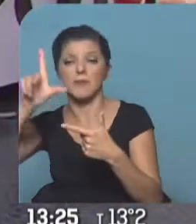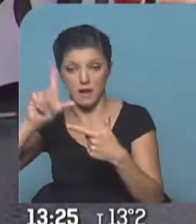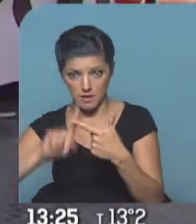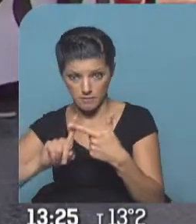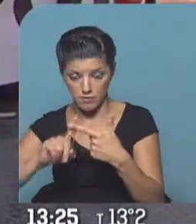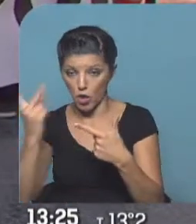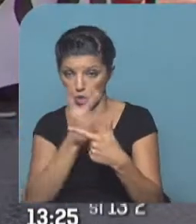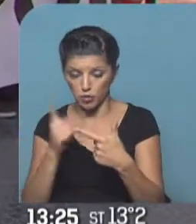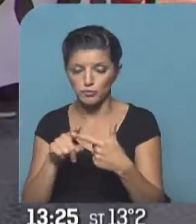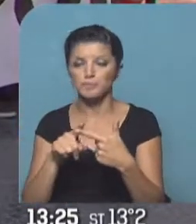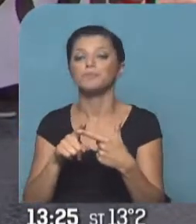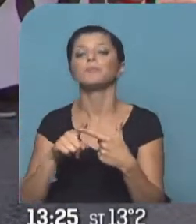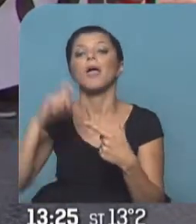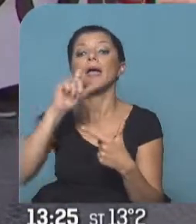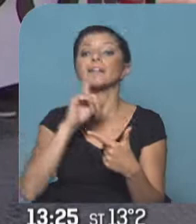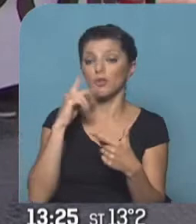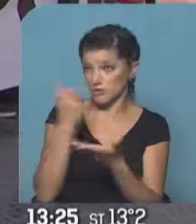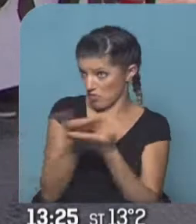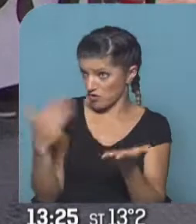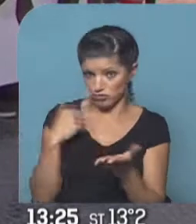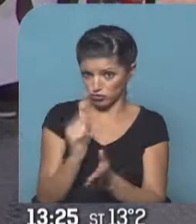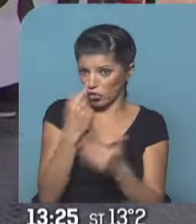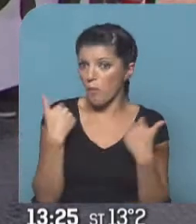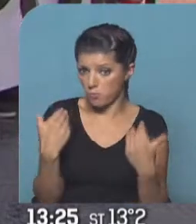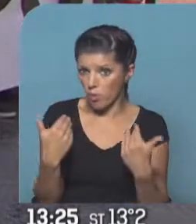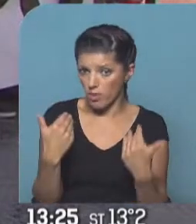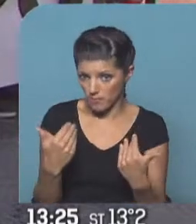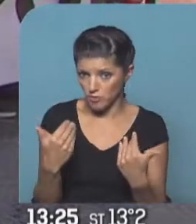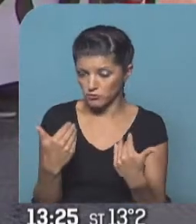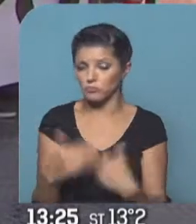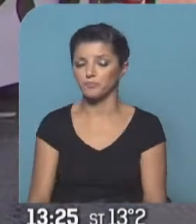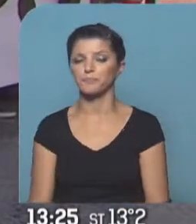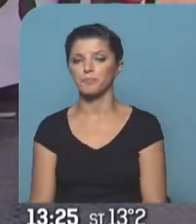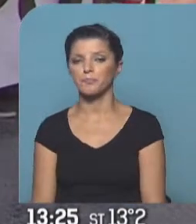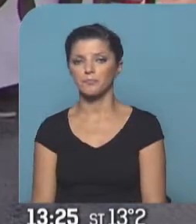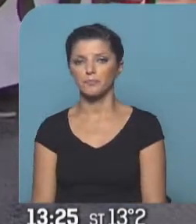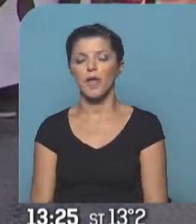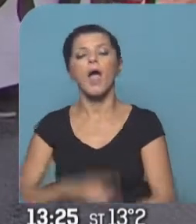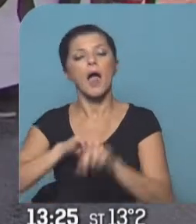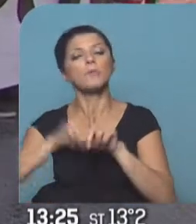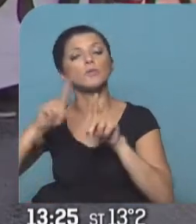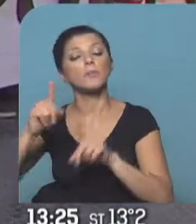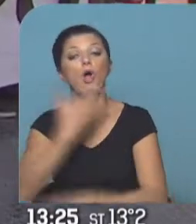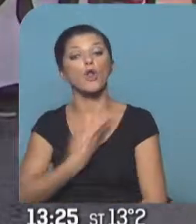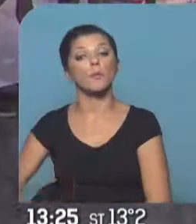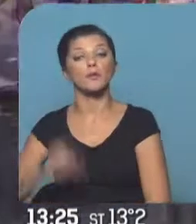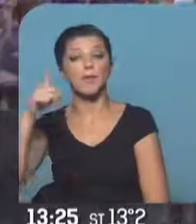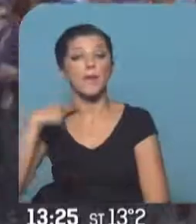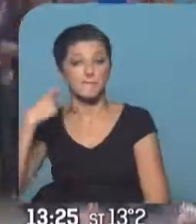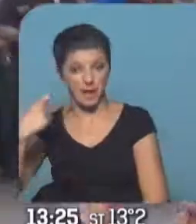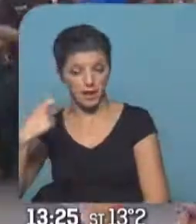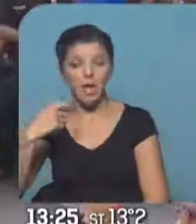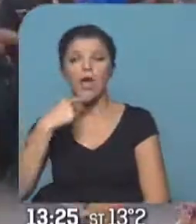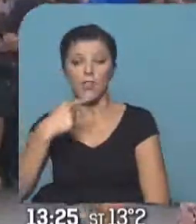demostrando que puede sola es decir que los mossos d'esquadra pueden solos frente al reclamo del gobierno español de haber colaborado